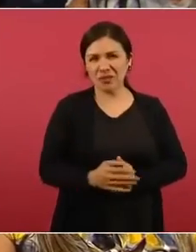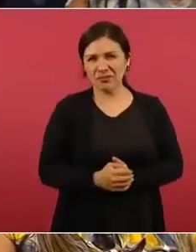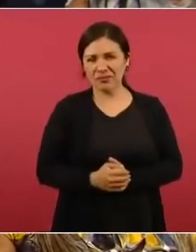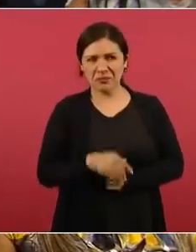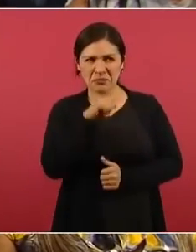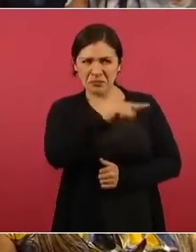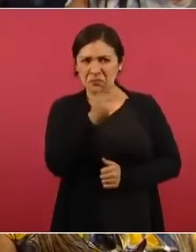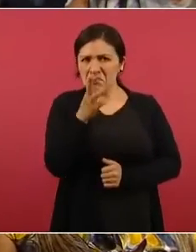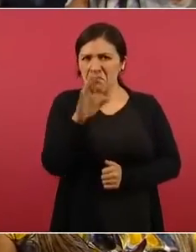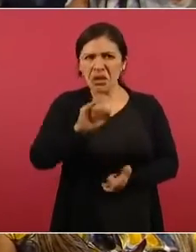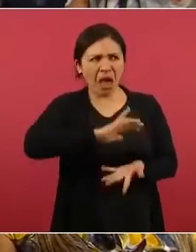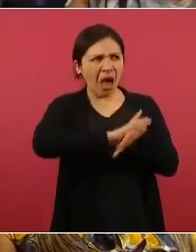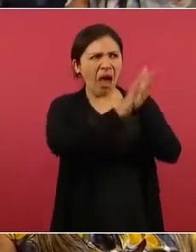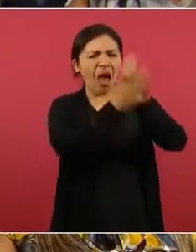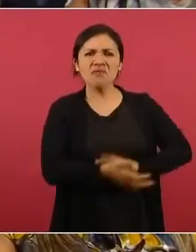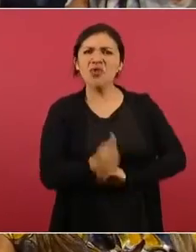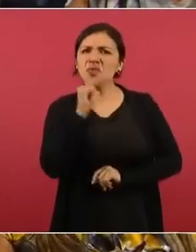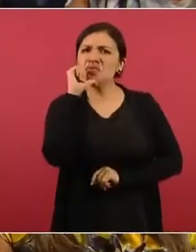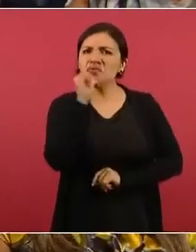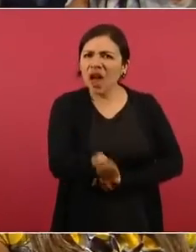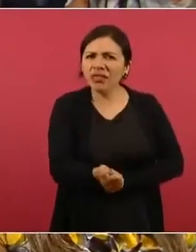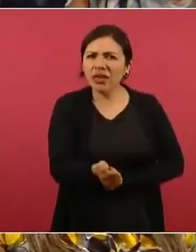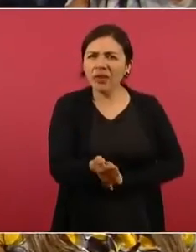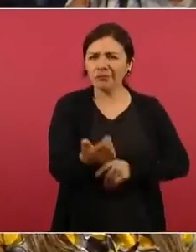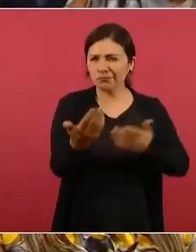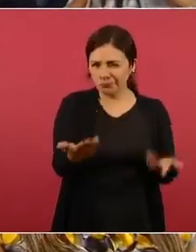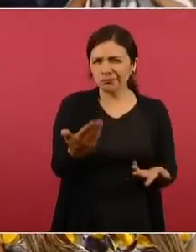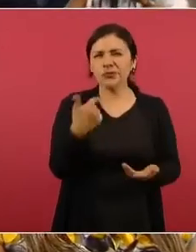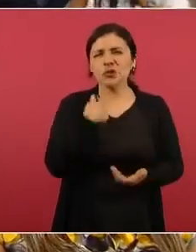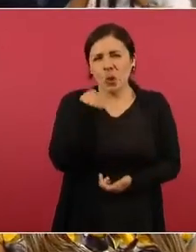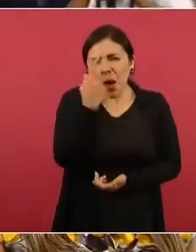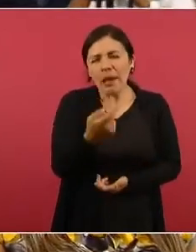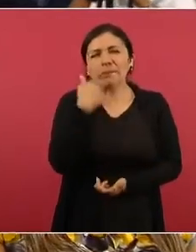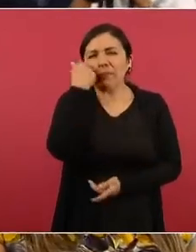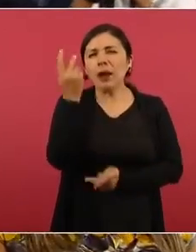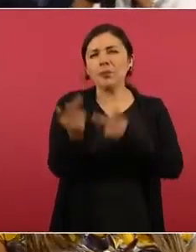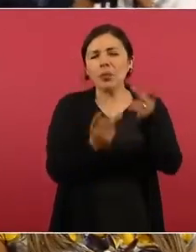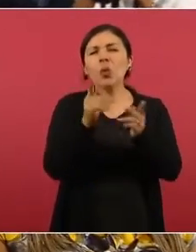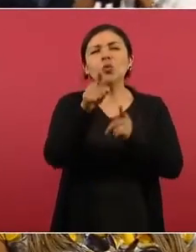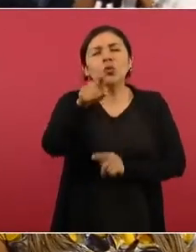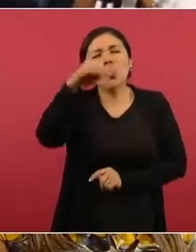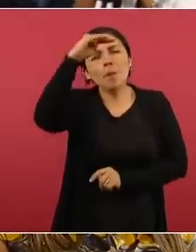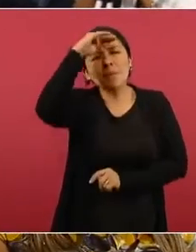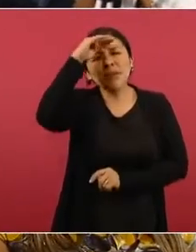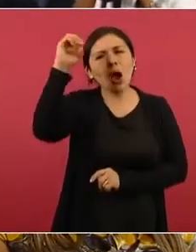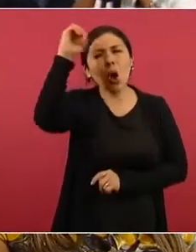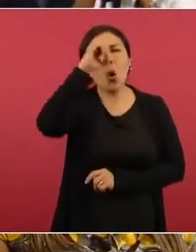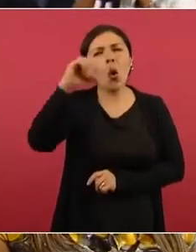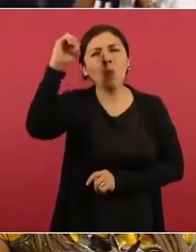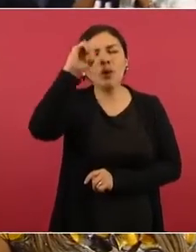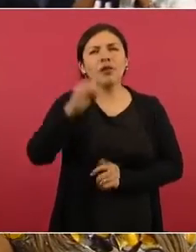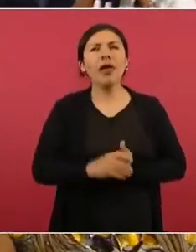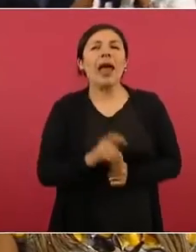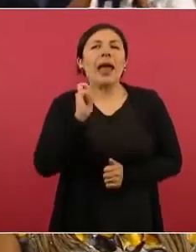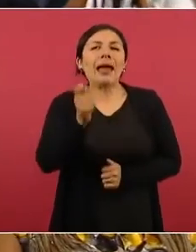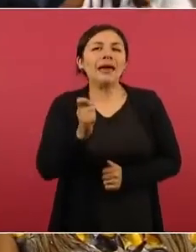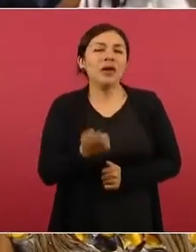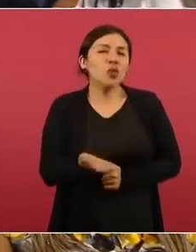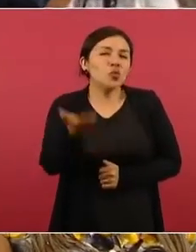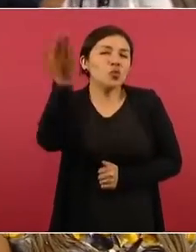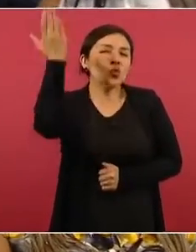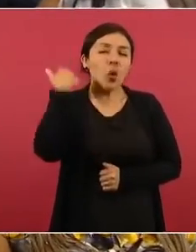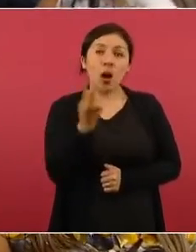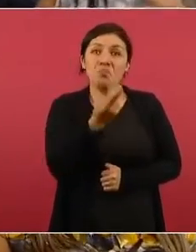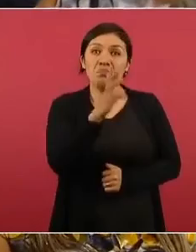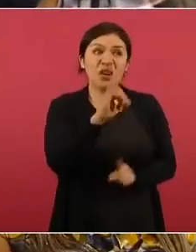no se transformó, presidente. Y si me permite pedirle una reflexión sobre el que fuera el gran partido de